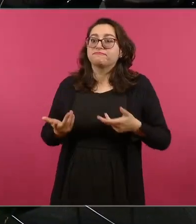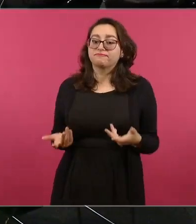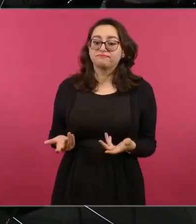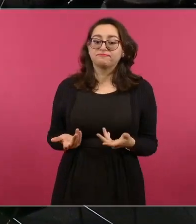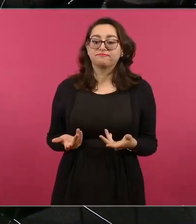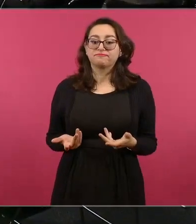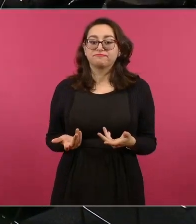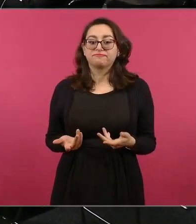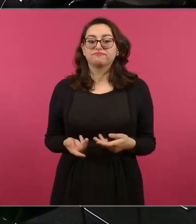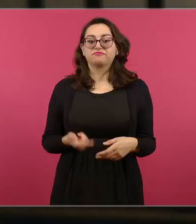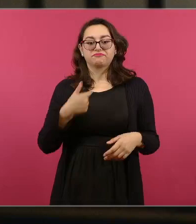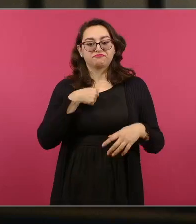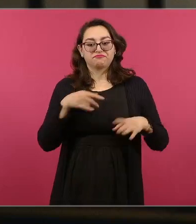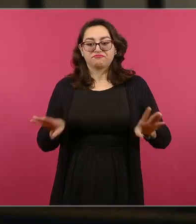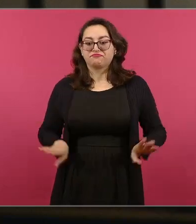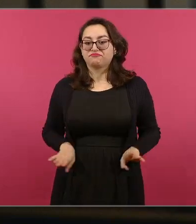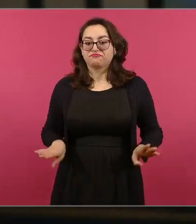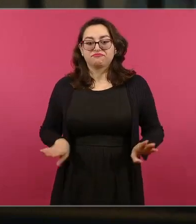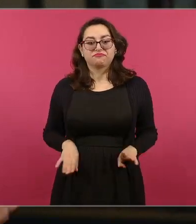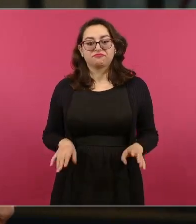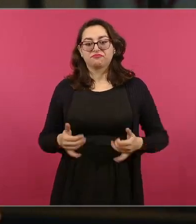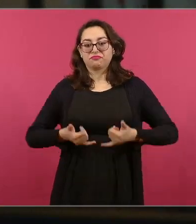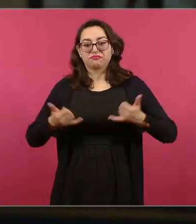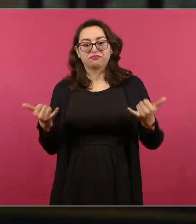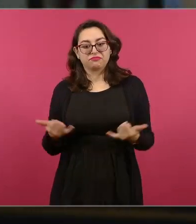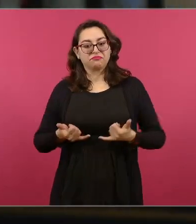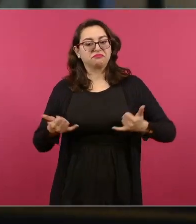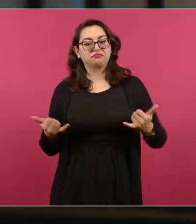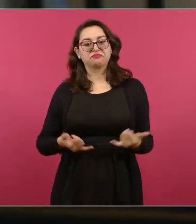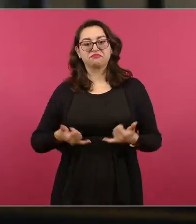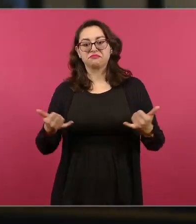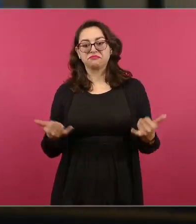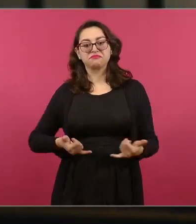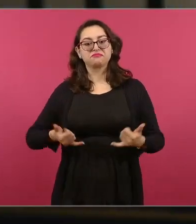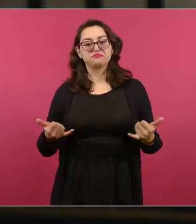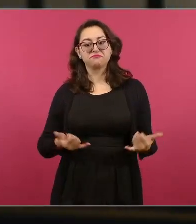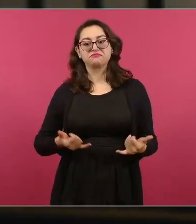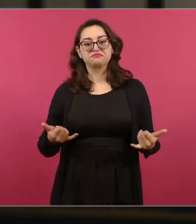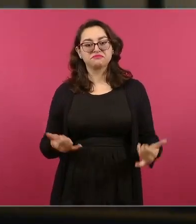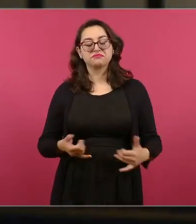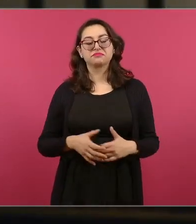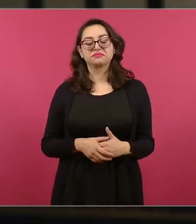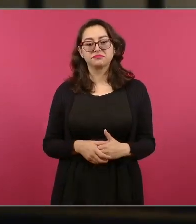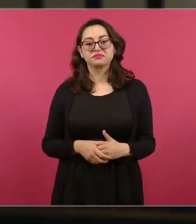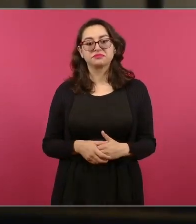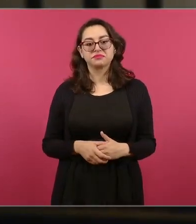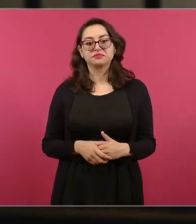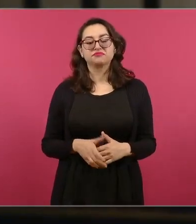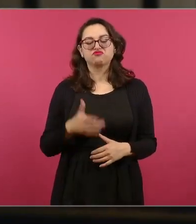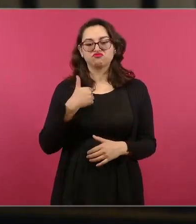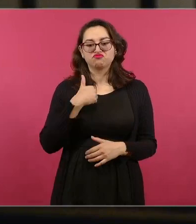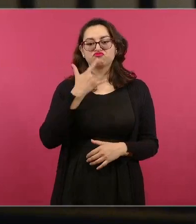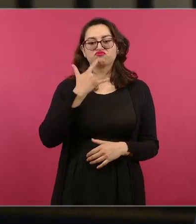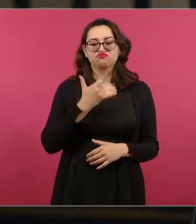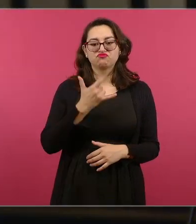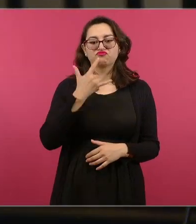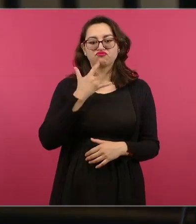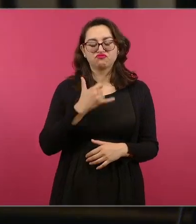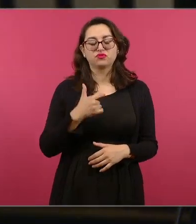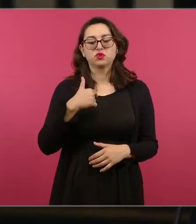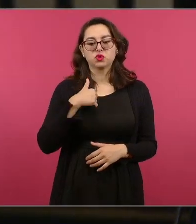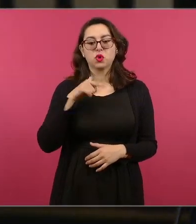siempre he sido rebelde yo y no me importó y estuve allá y estuve, ahí lo